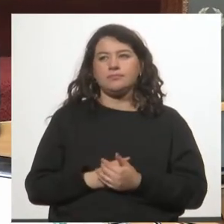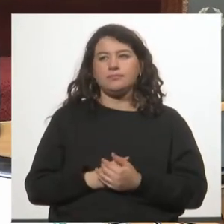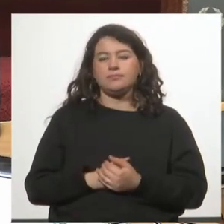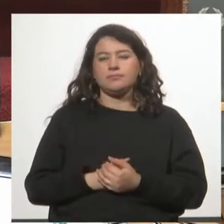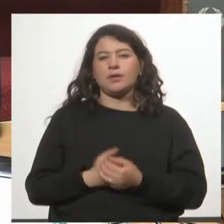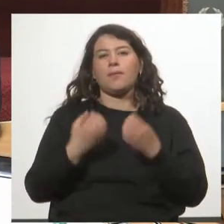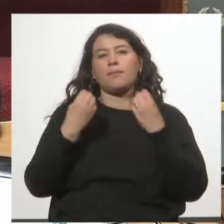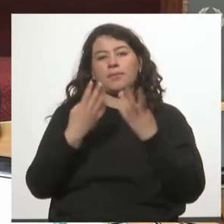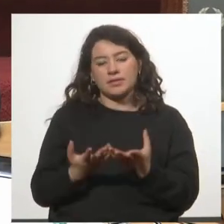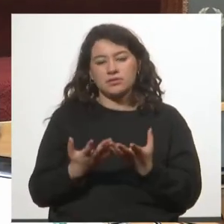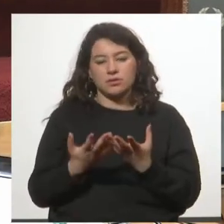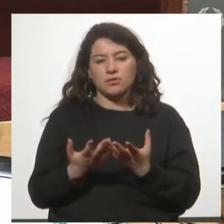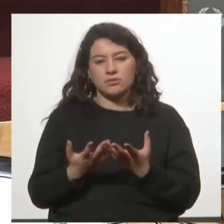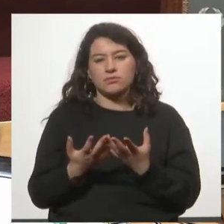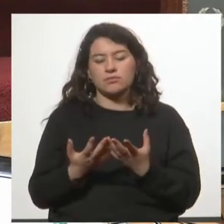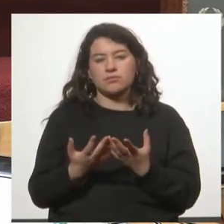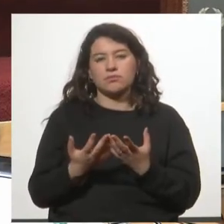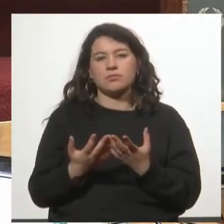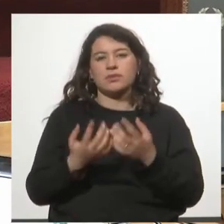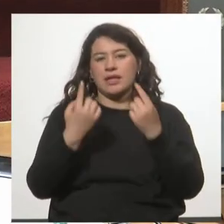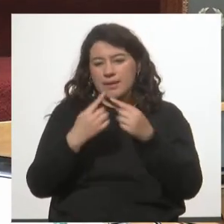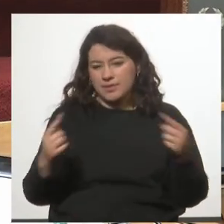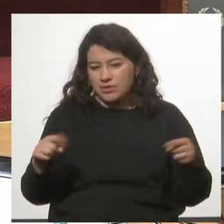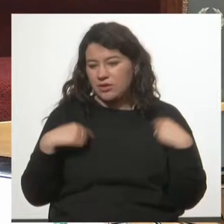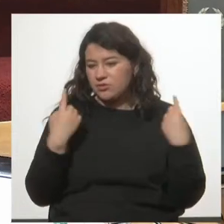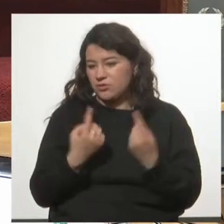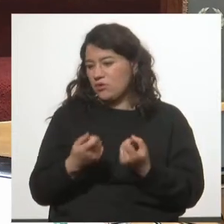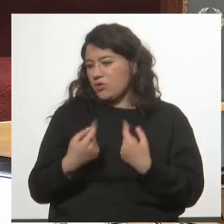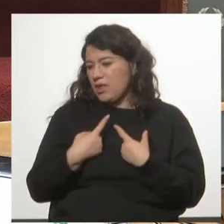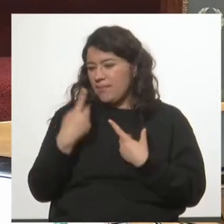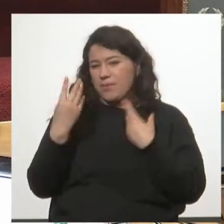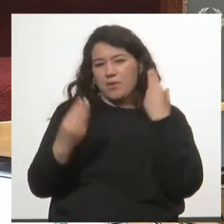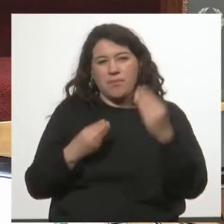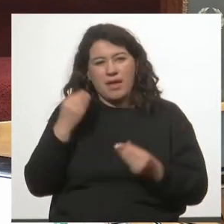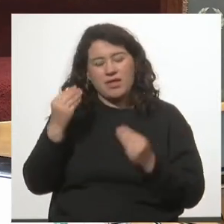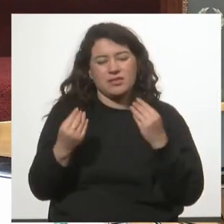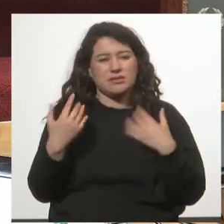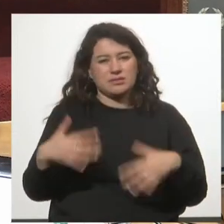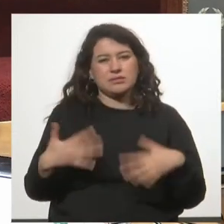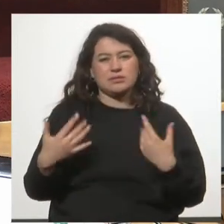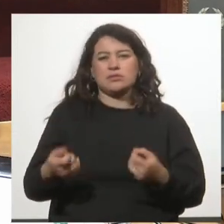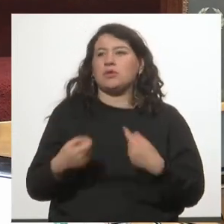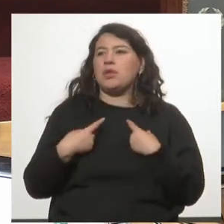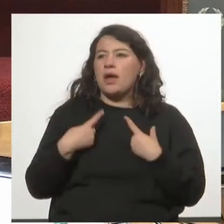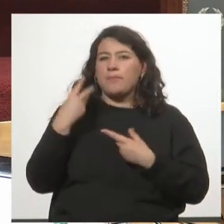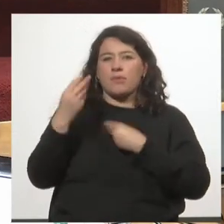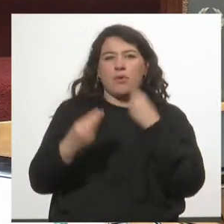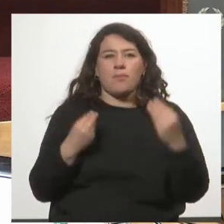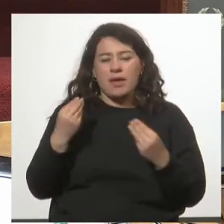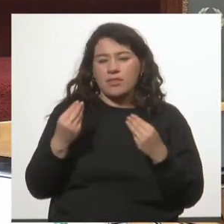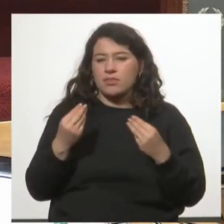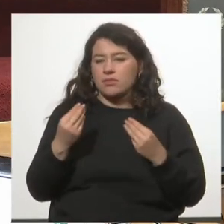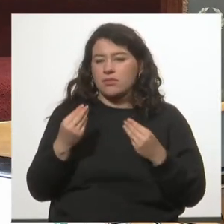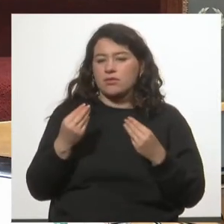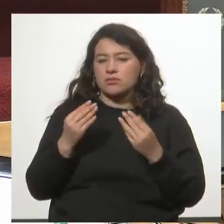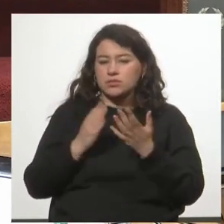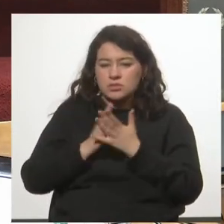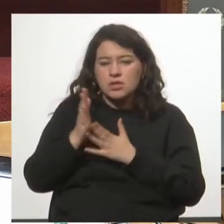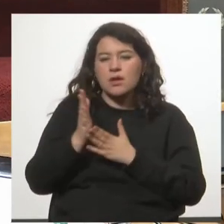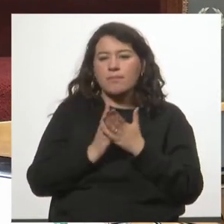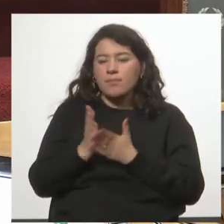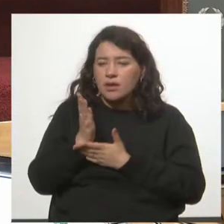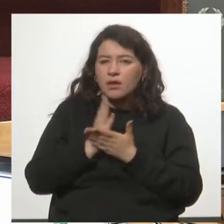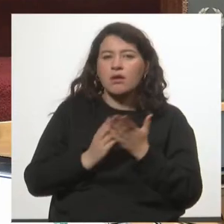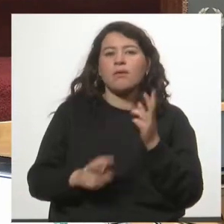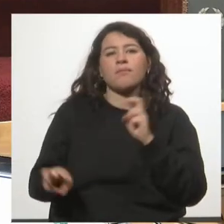por eso son elementos que nos preocupan nos preocupan cuando tenemos que constantemente tratar